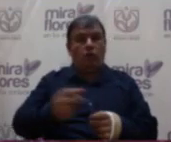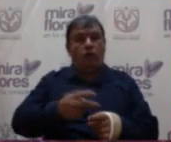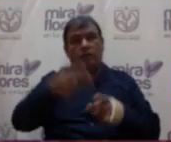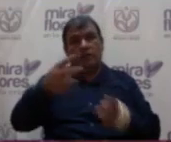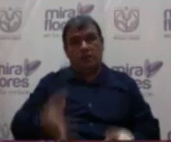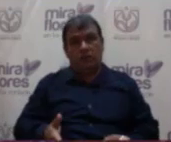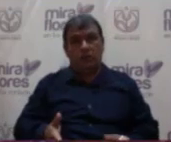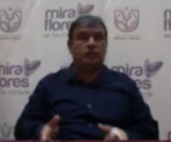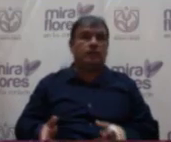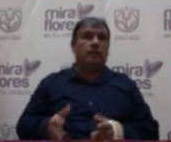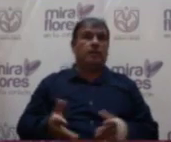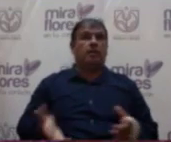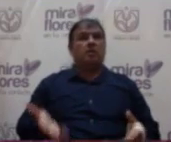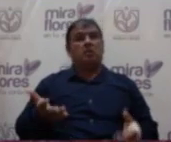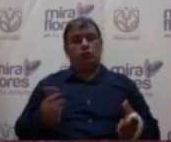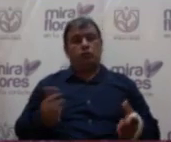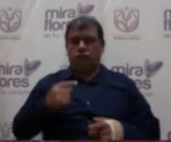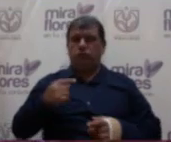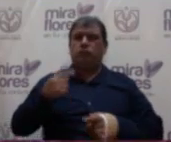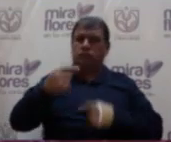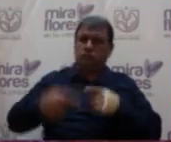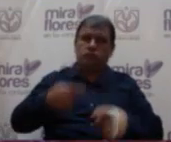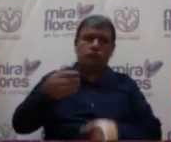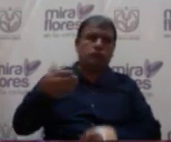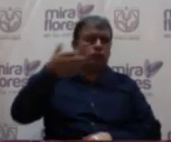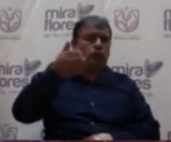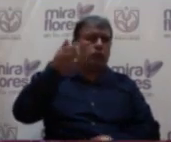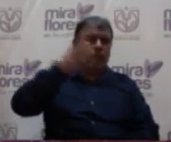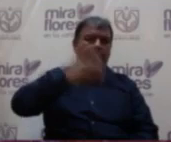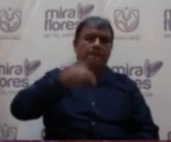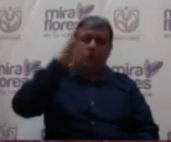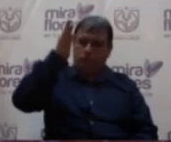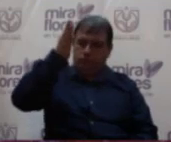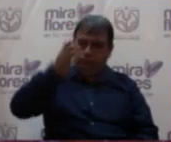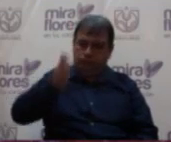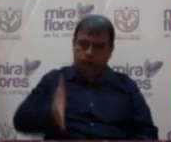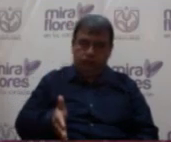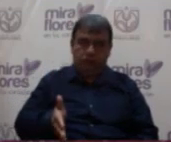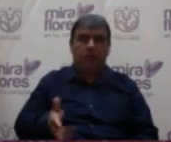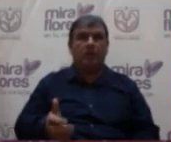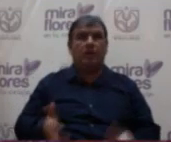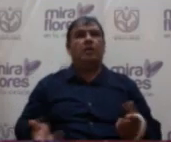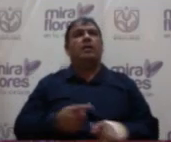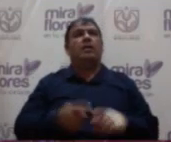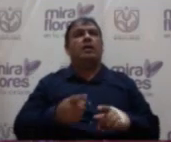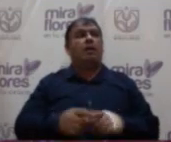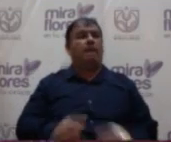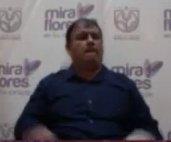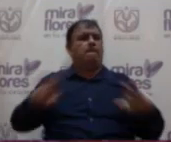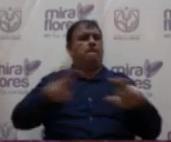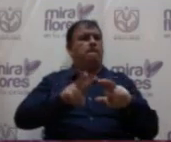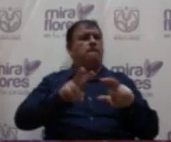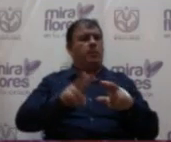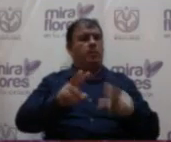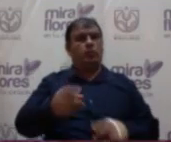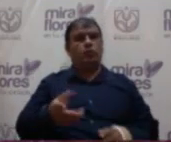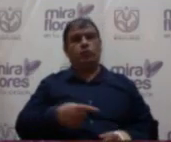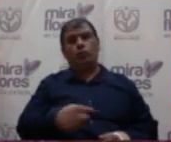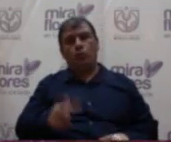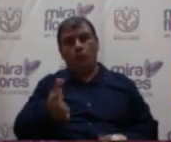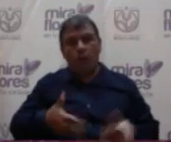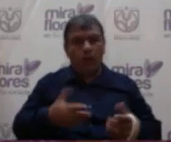Vecinos. Es algo que se lleva todos los miércoles a cabo, es realmente valioso. Uno